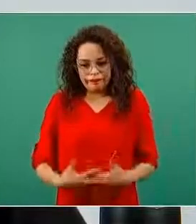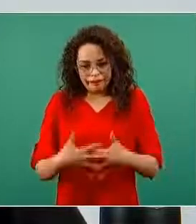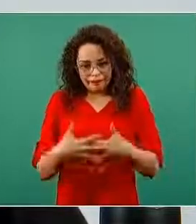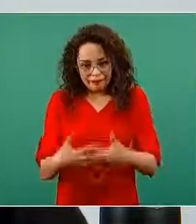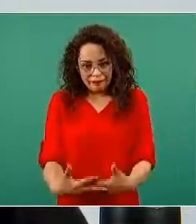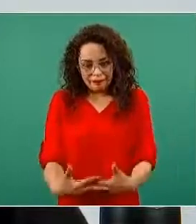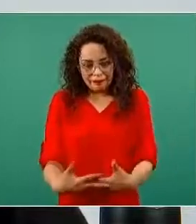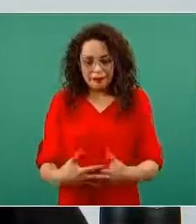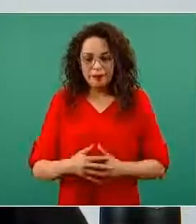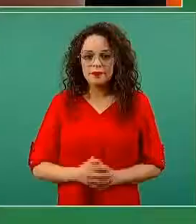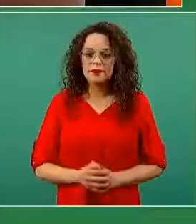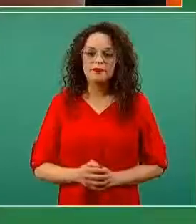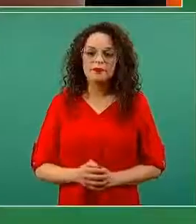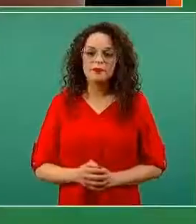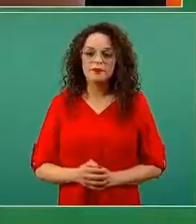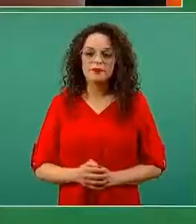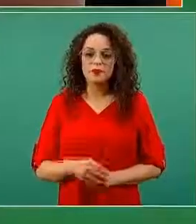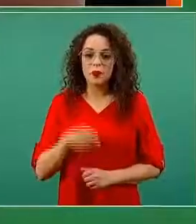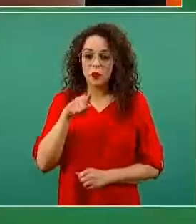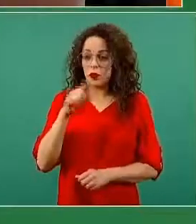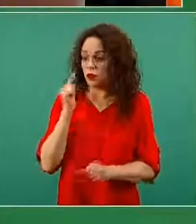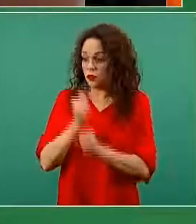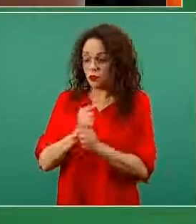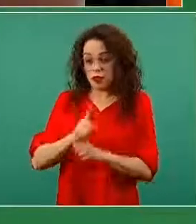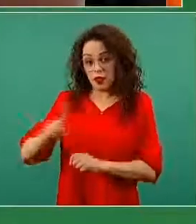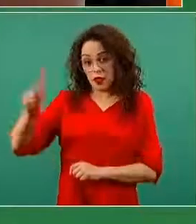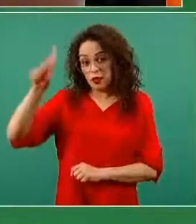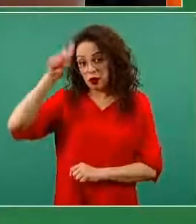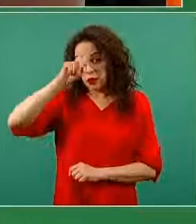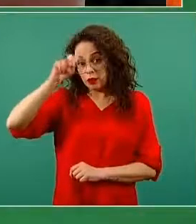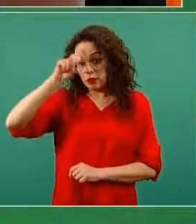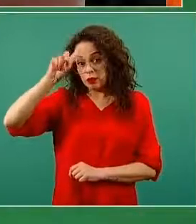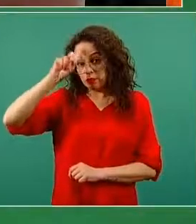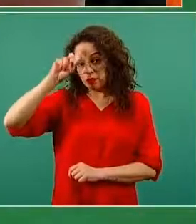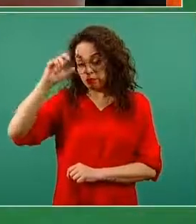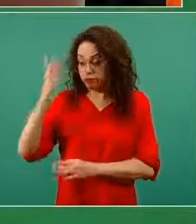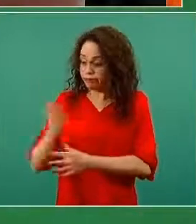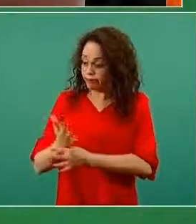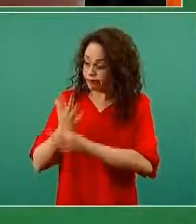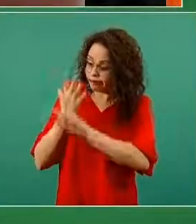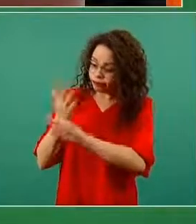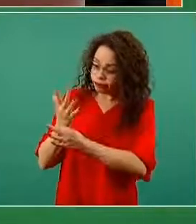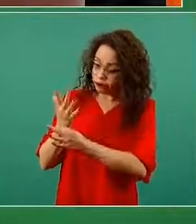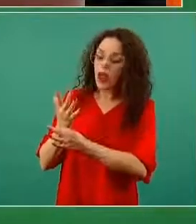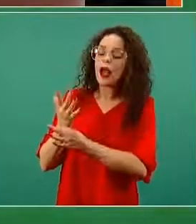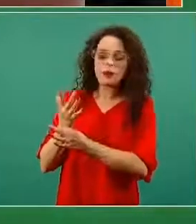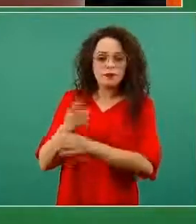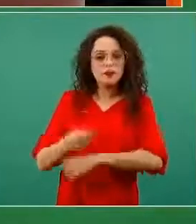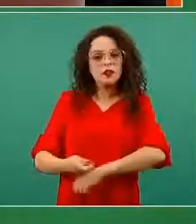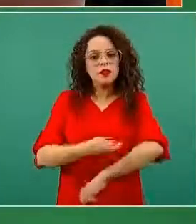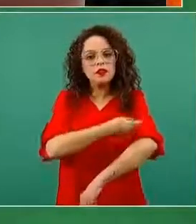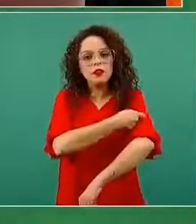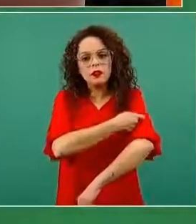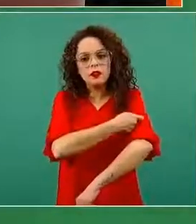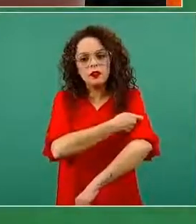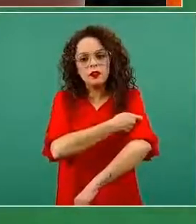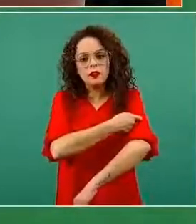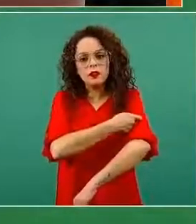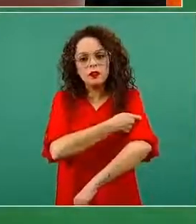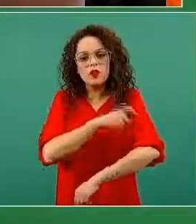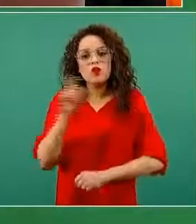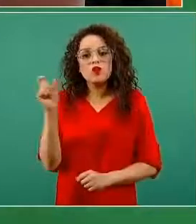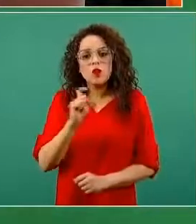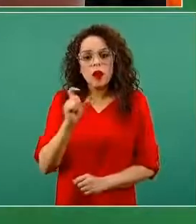habrán notado de la recomendación, hemos señalado que la vacunación se se haría a partir de la